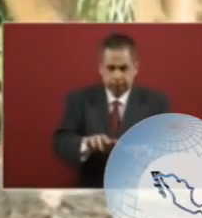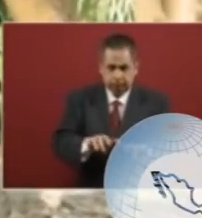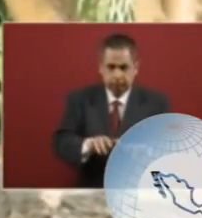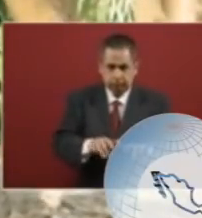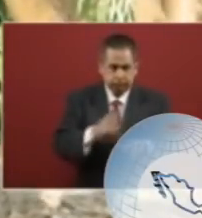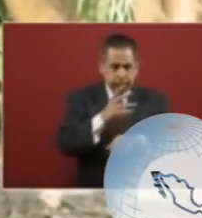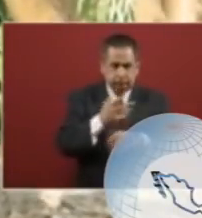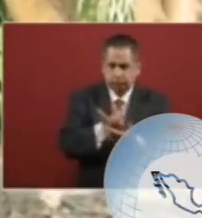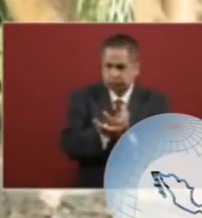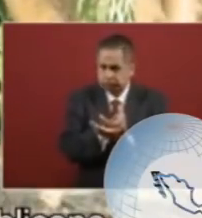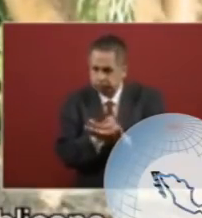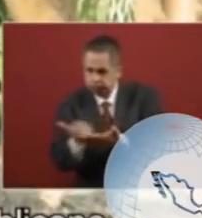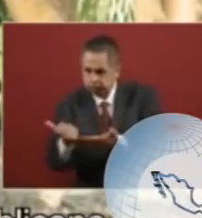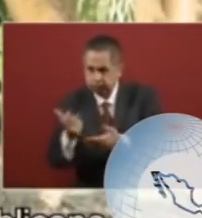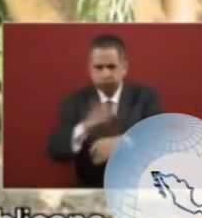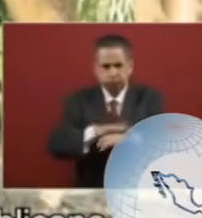Transparente.